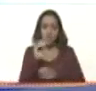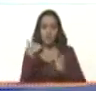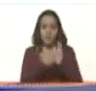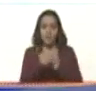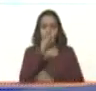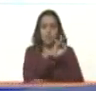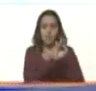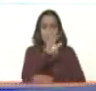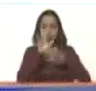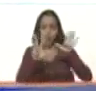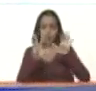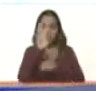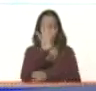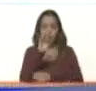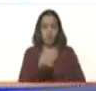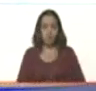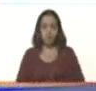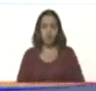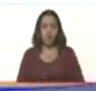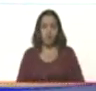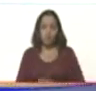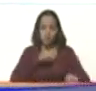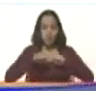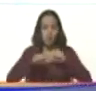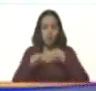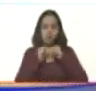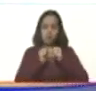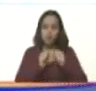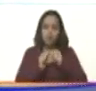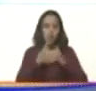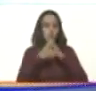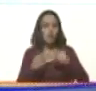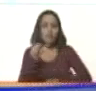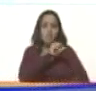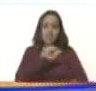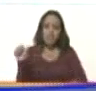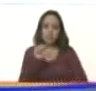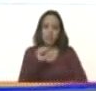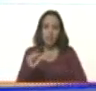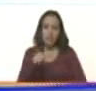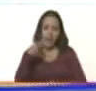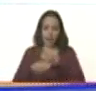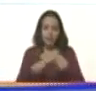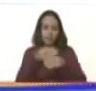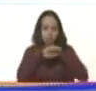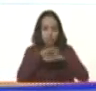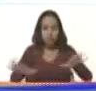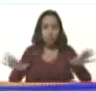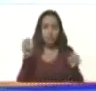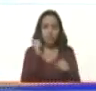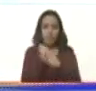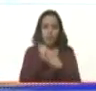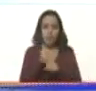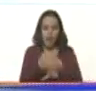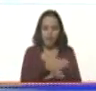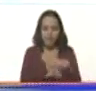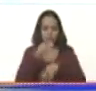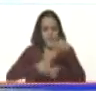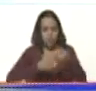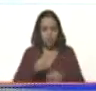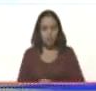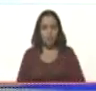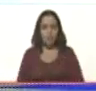90.384 en una dinámica permanente. Todas las semanas existe este despliegue, como usted correcto lo ha comentado.